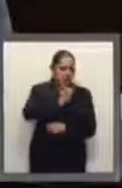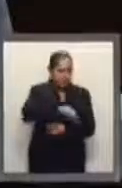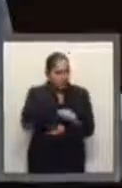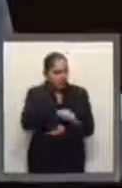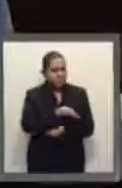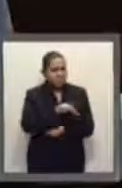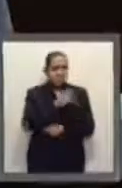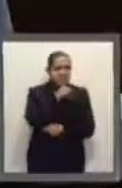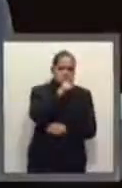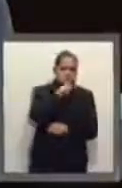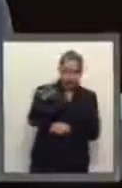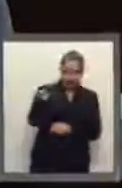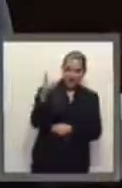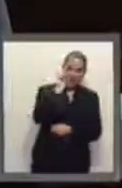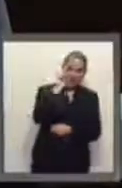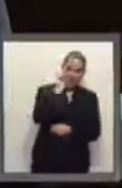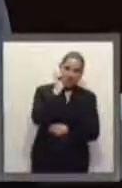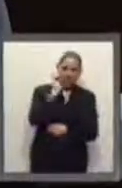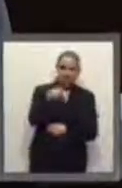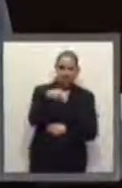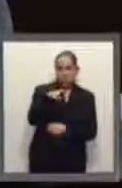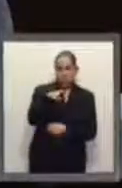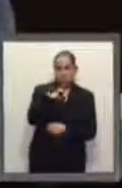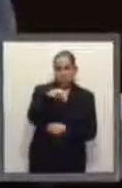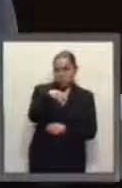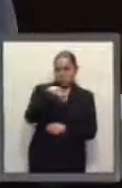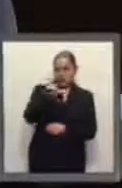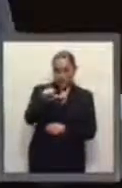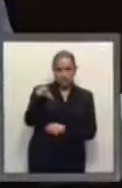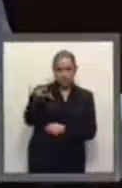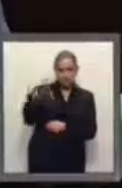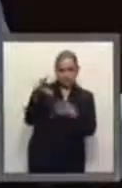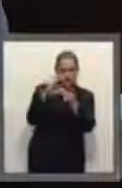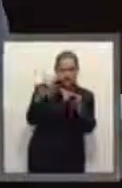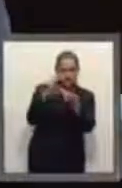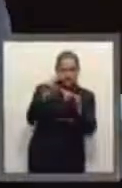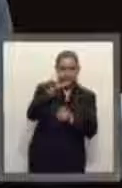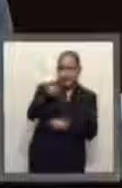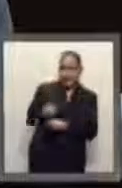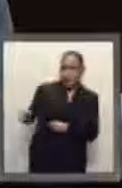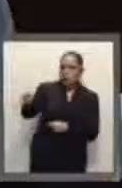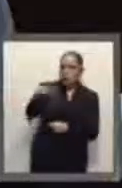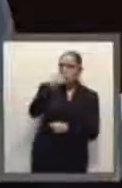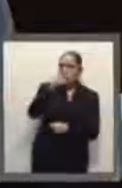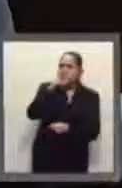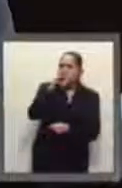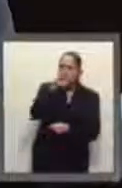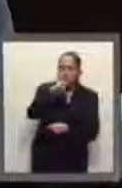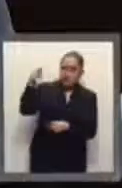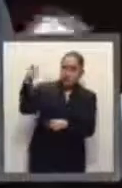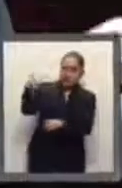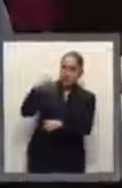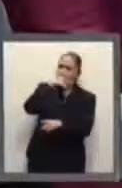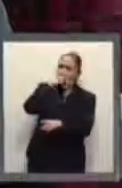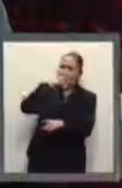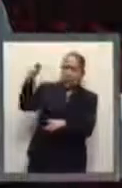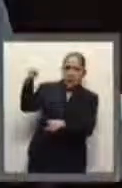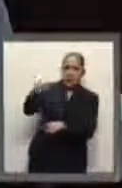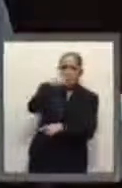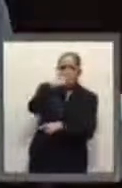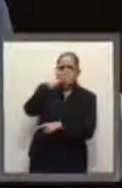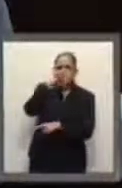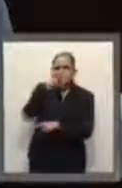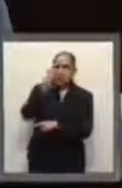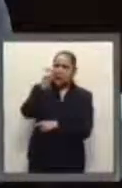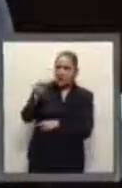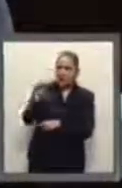que propone este punto se refiera a los padres y madres de familia en tono ofensivo y con un lenguaje propio de los estados